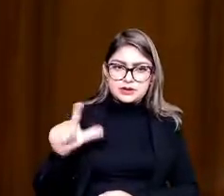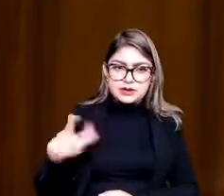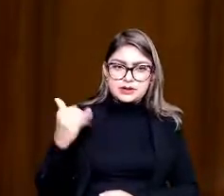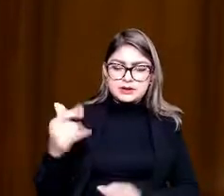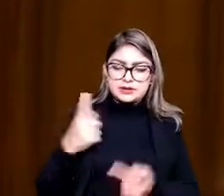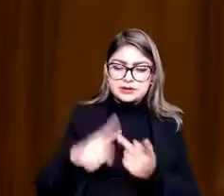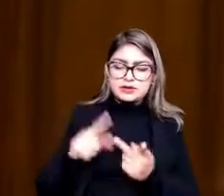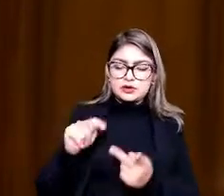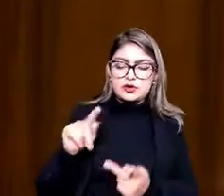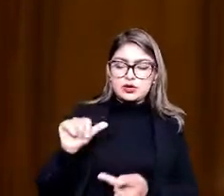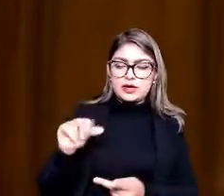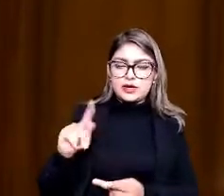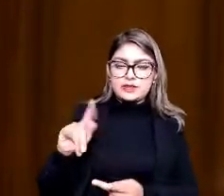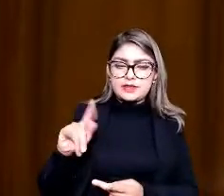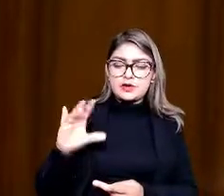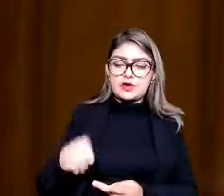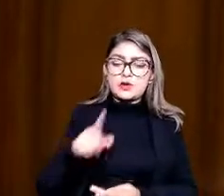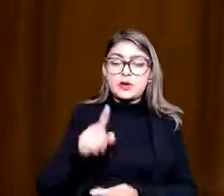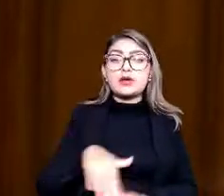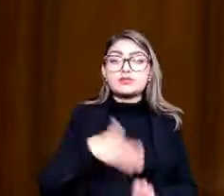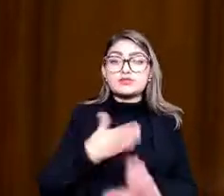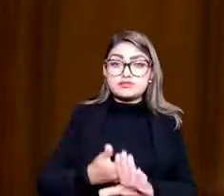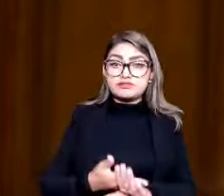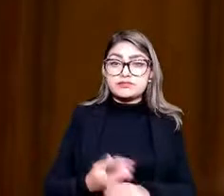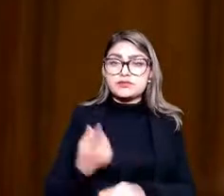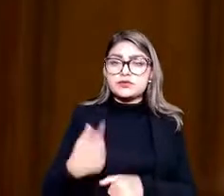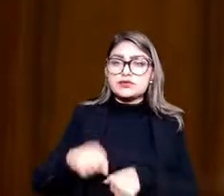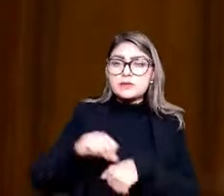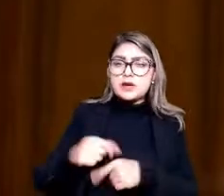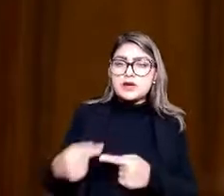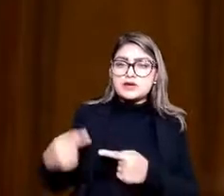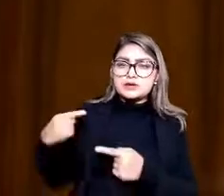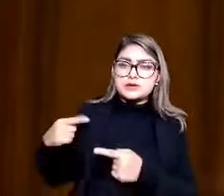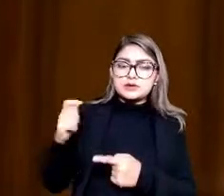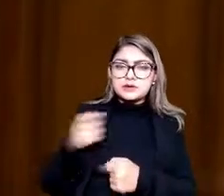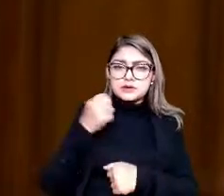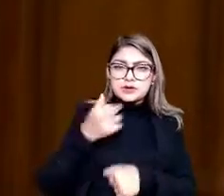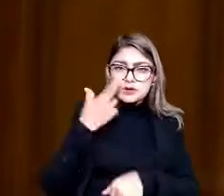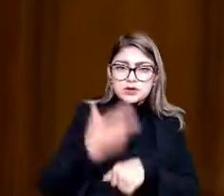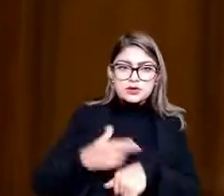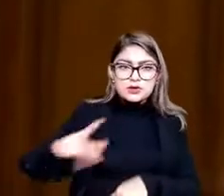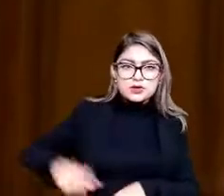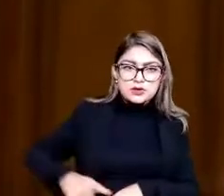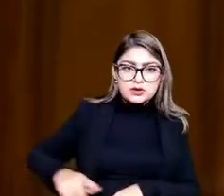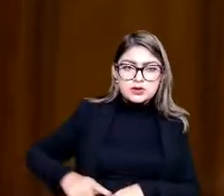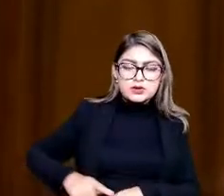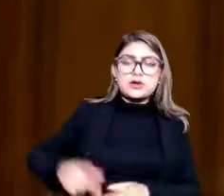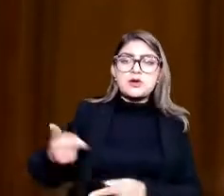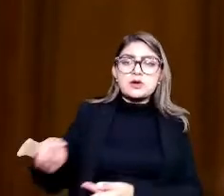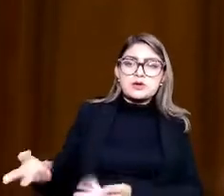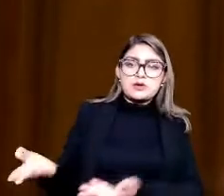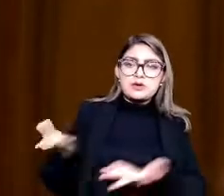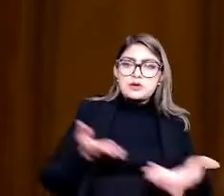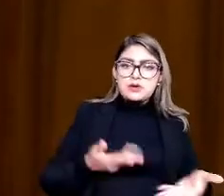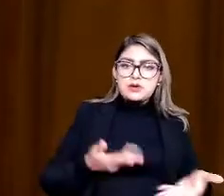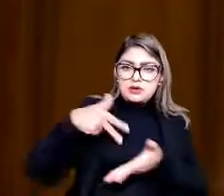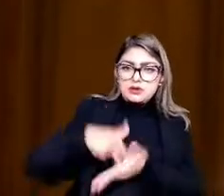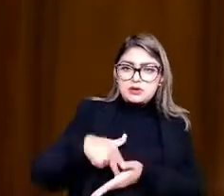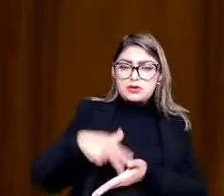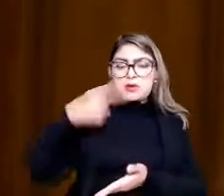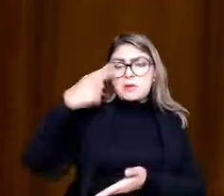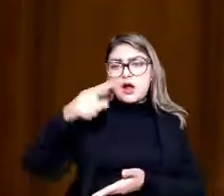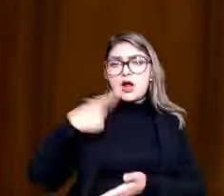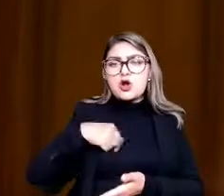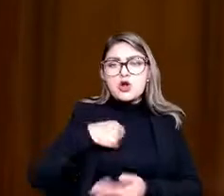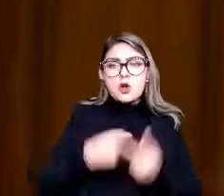días estuvieron aquí, en esta tribuna, los secretarios de gobierno para dar respuesta a cuestionamientos que hicimos con